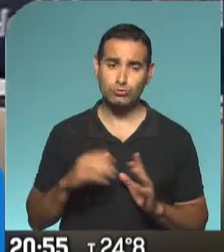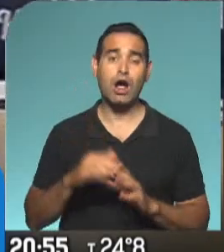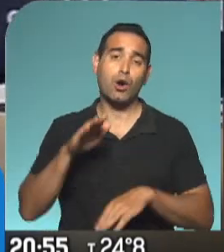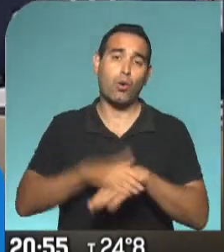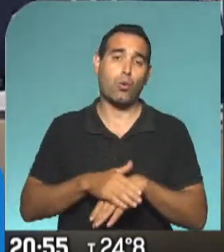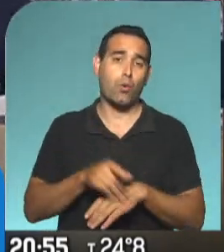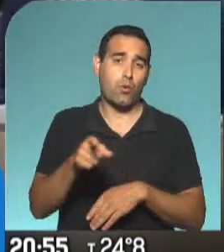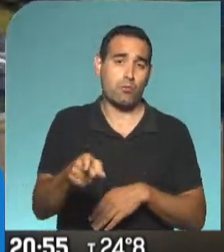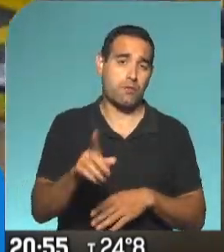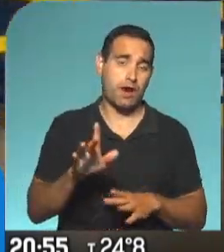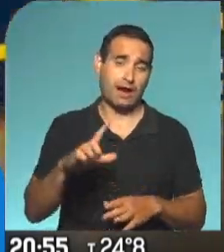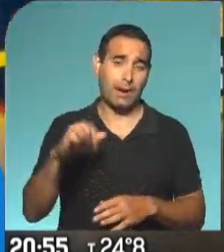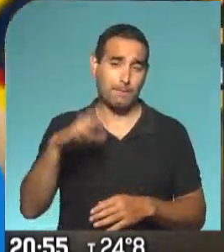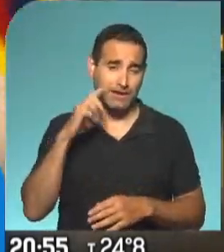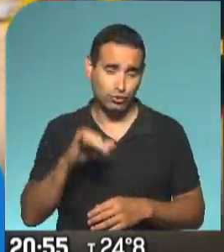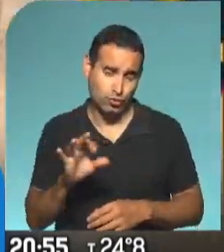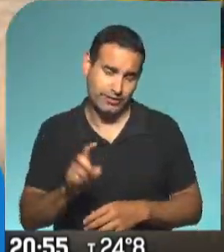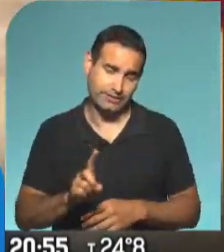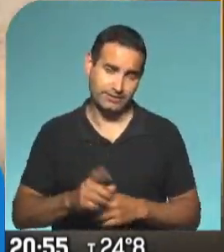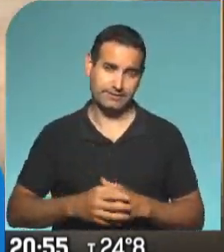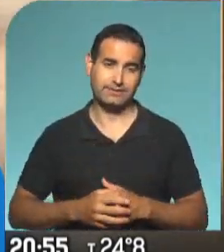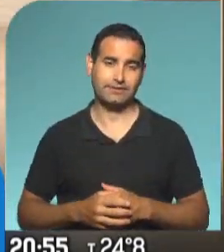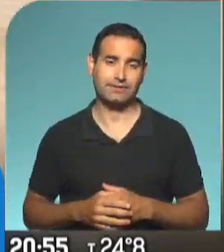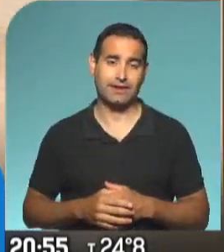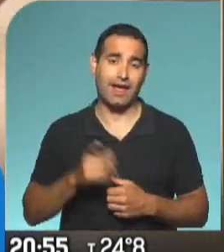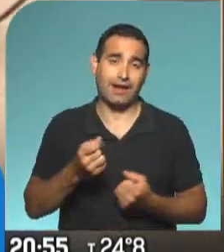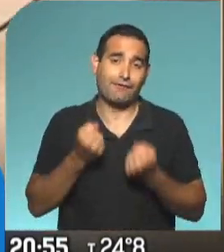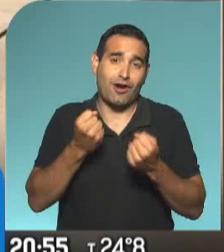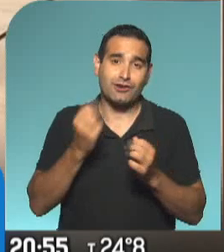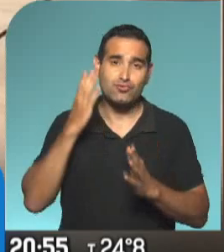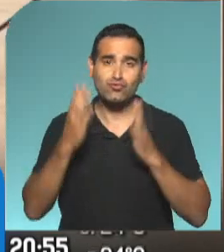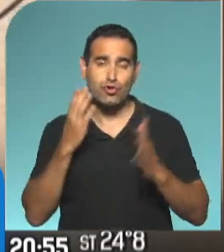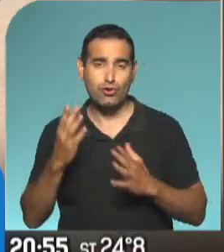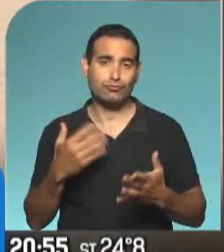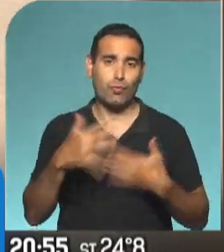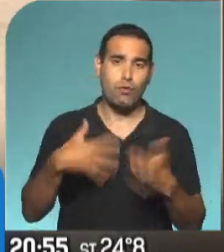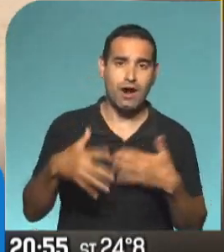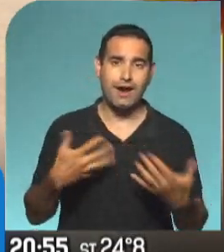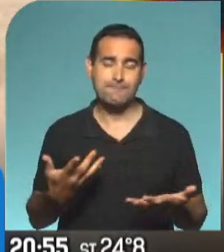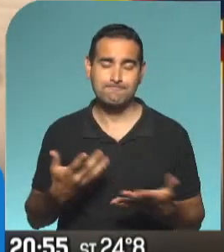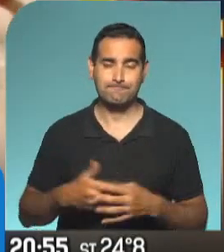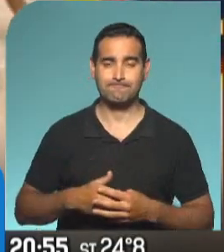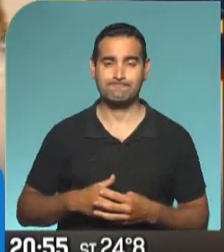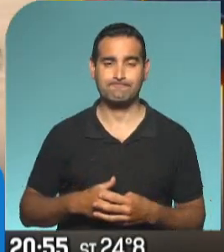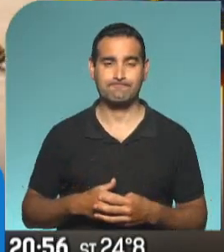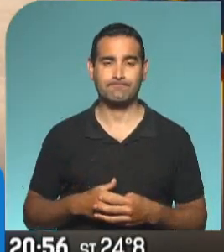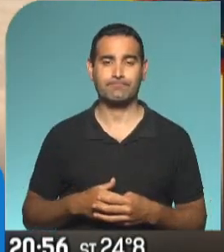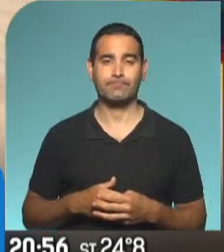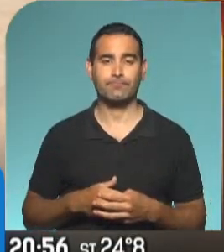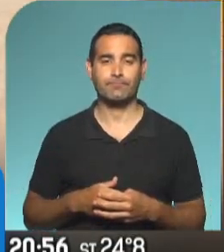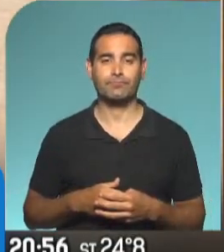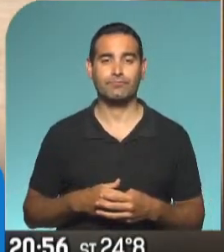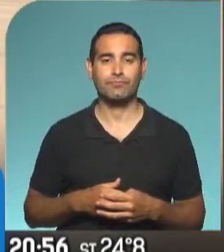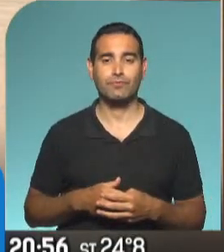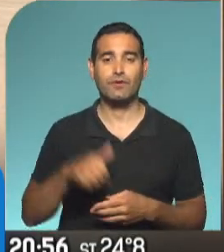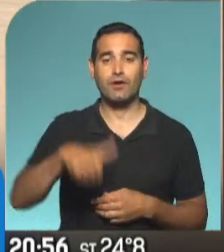culpa a Facu Campazzo, que trató con toda la ilusión de llevar adelante su juego ante Sacramento, ante Clippers,